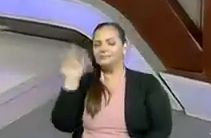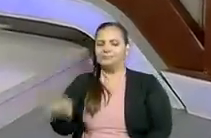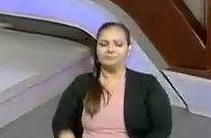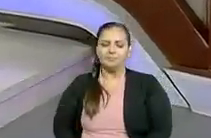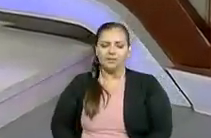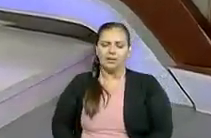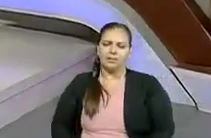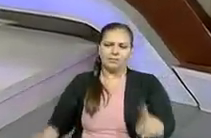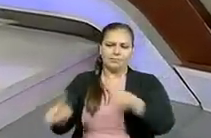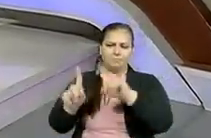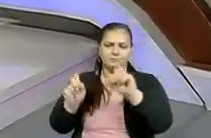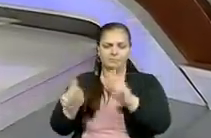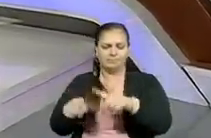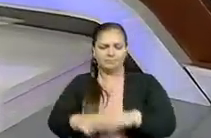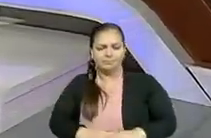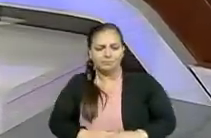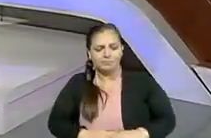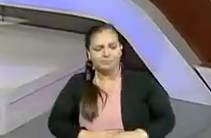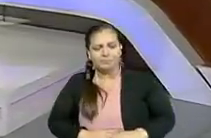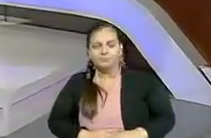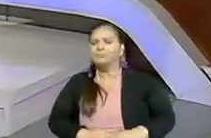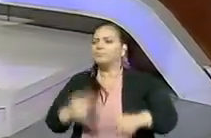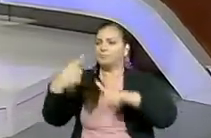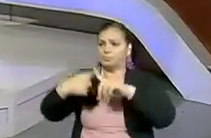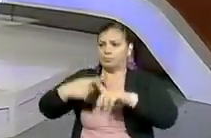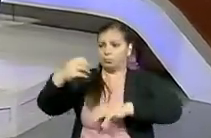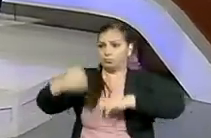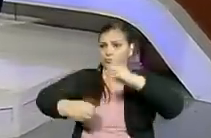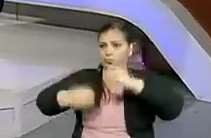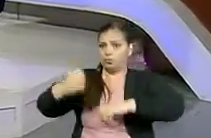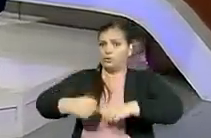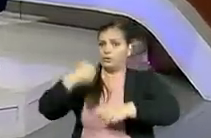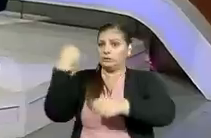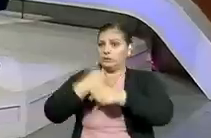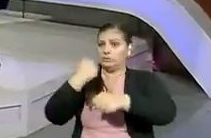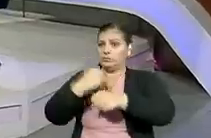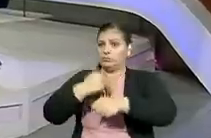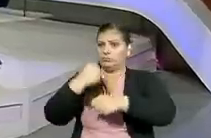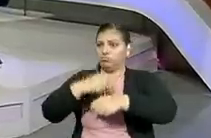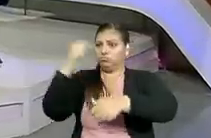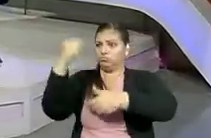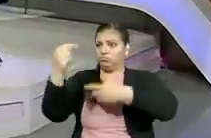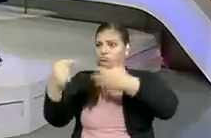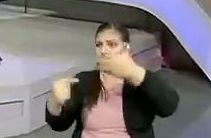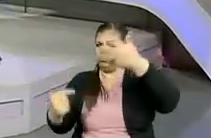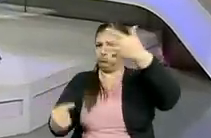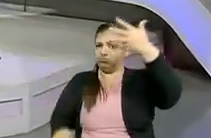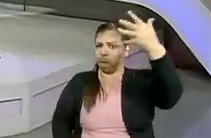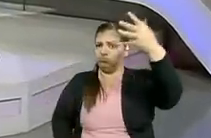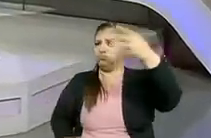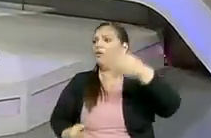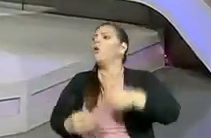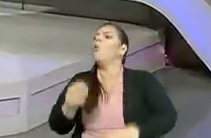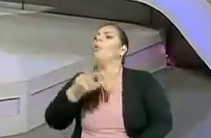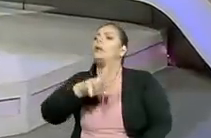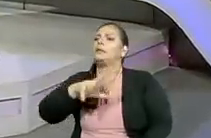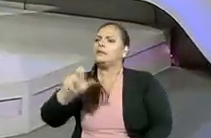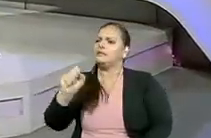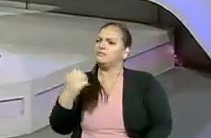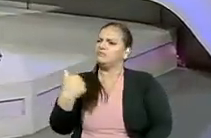del Ecuador. Y yo le pregunto, a propósito de lo que usted acaba de nombrar, solamente en este mes de octubre usted va a inaugurar